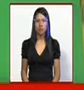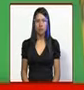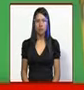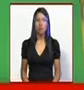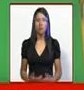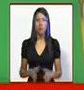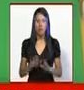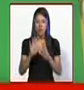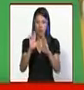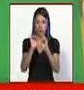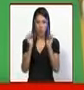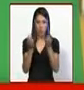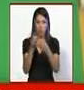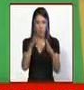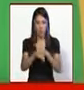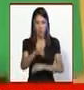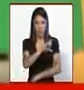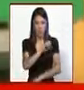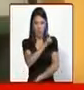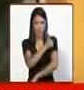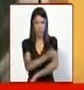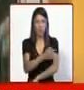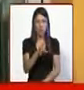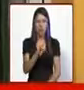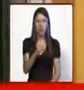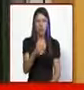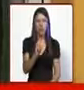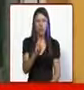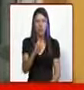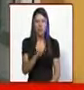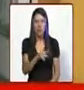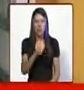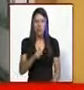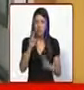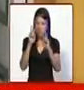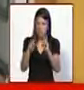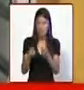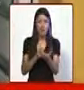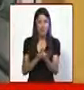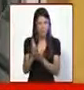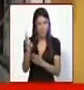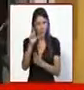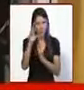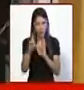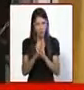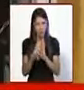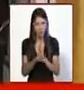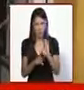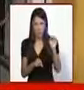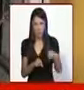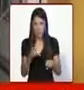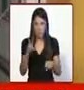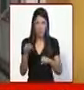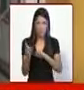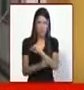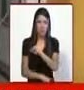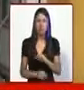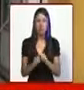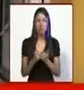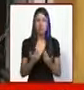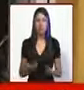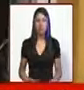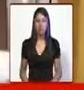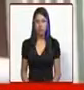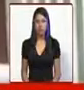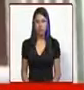Será la DDP del Comando Departamental de la Policía que investigue la veracidad de estas fotografías para ver si es o no sancionado este